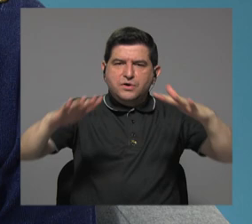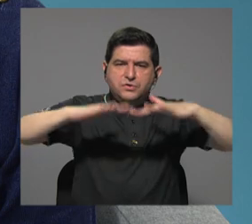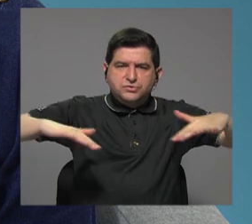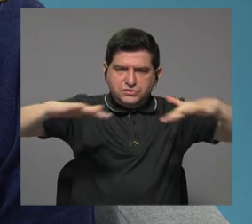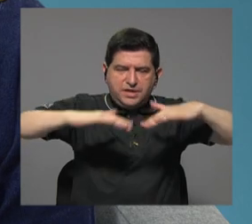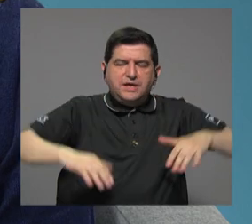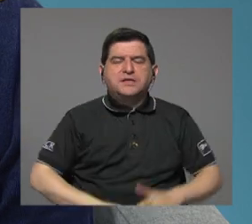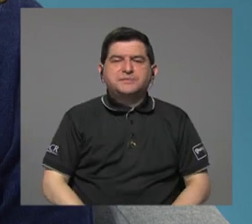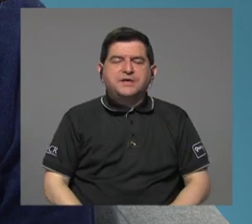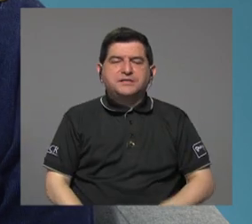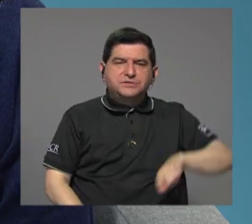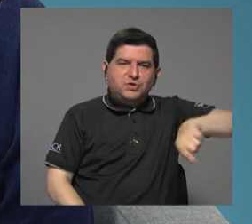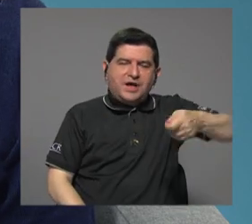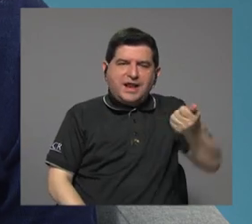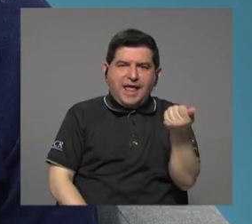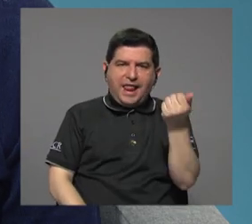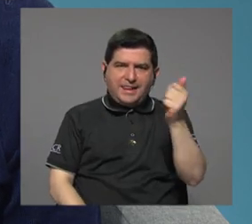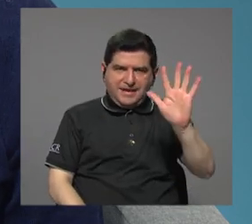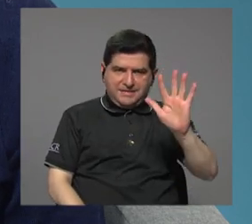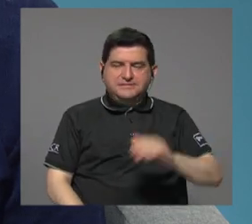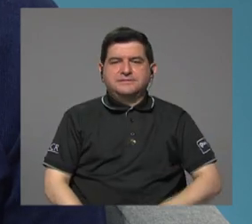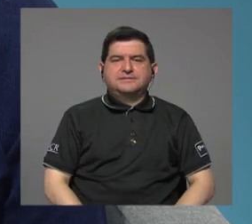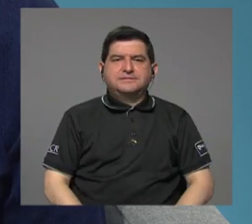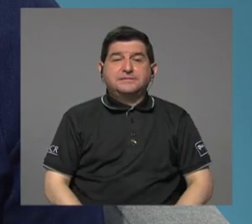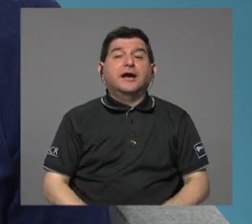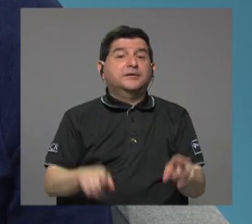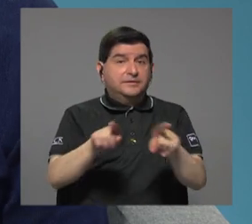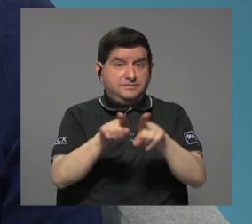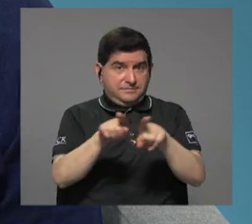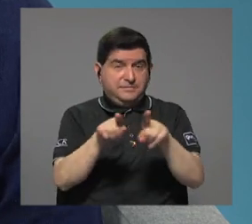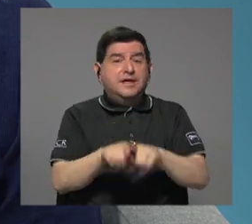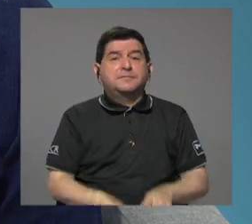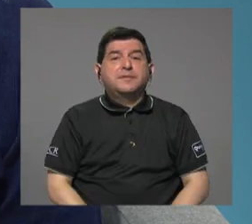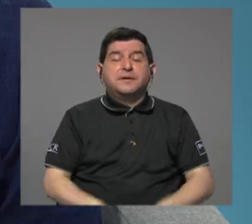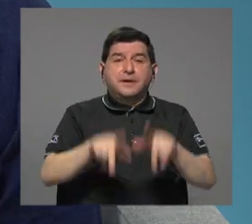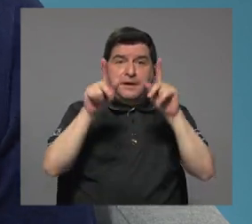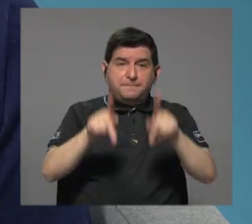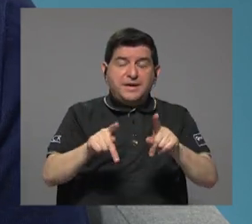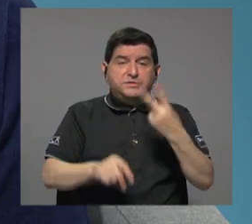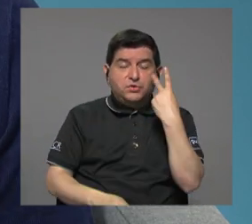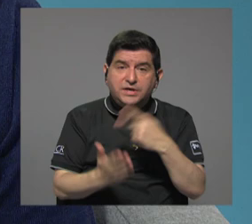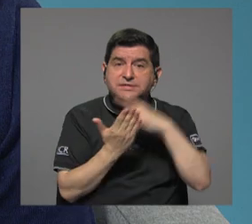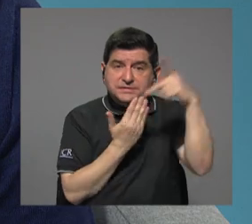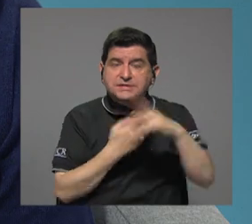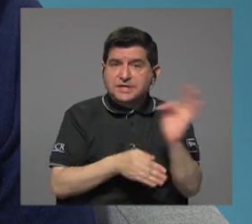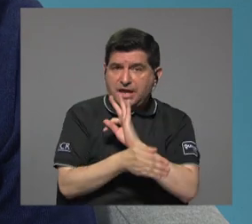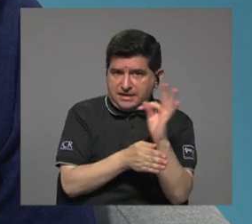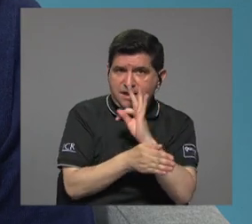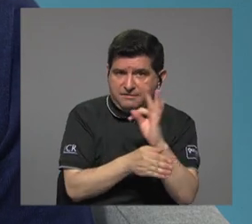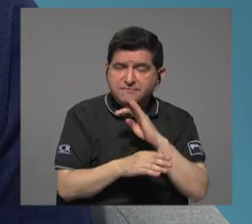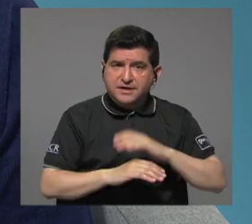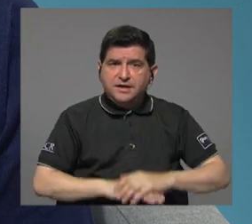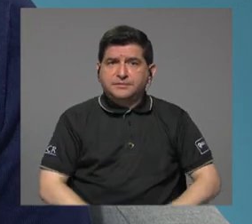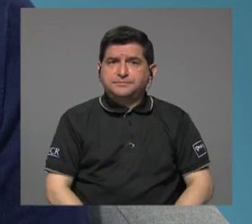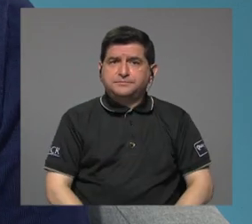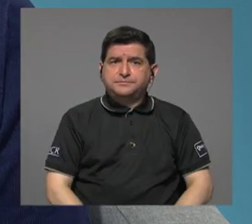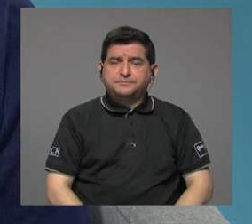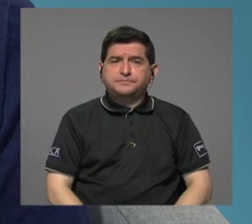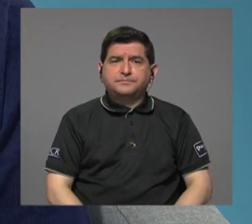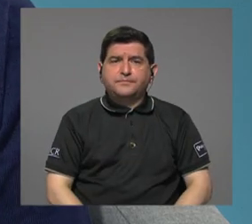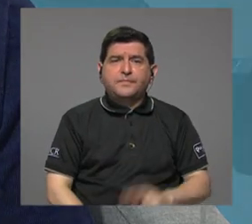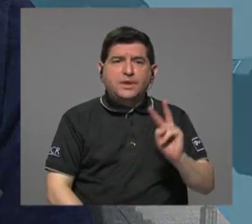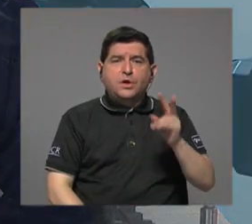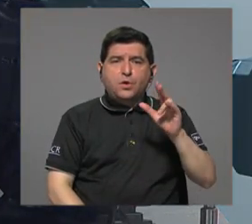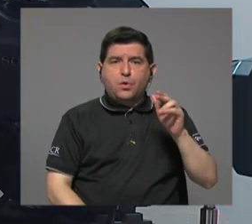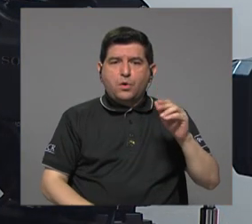también en el canal 15 y bueno porque no nuestras personas televidentes porque resulta que nuestro